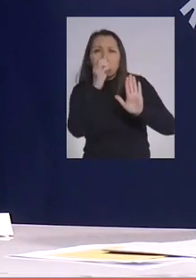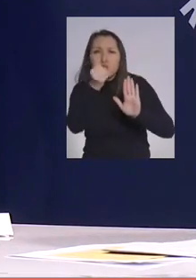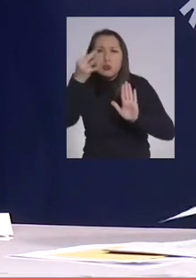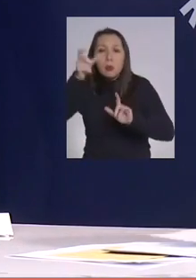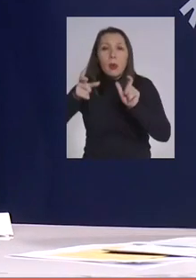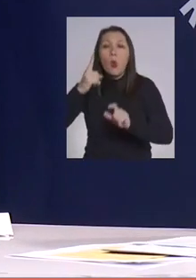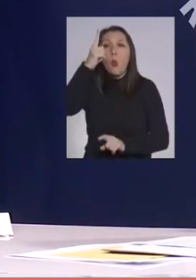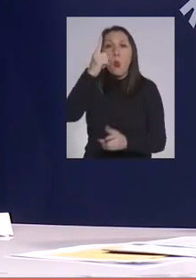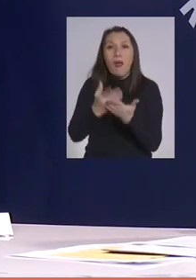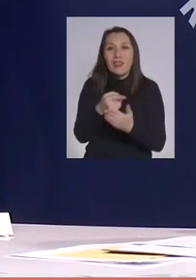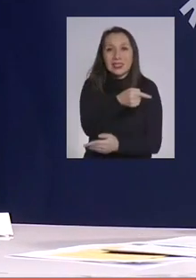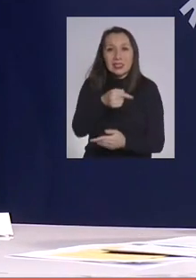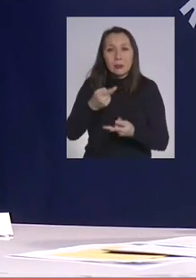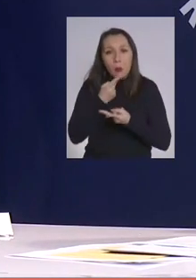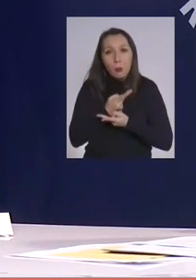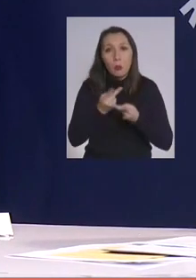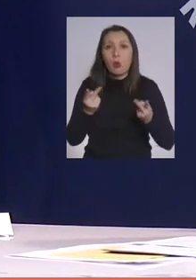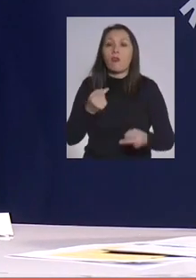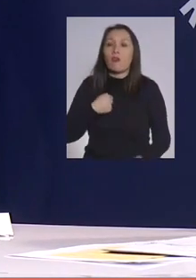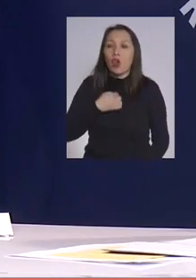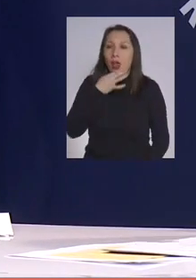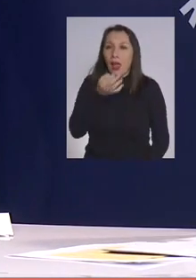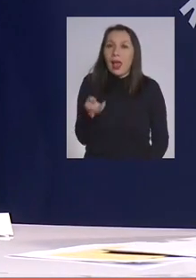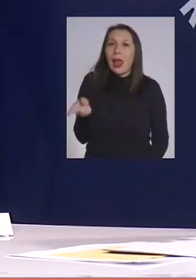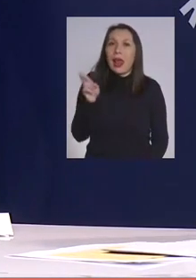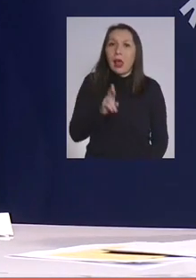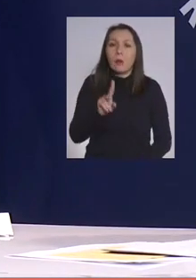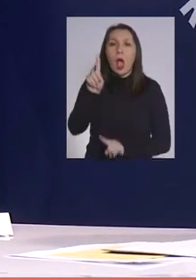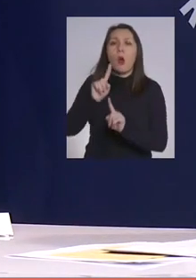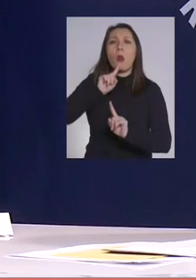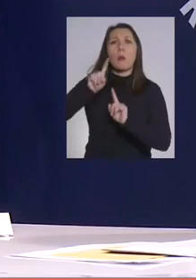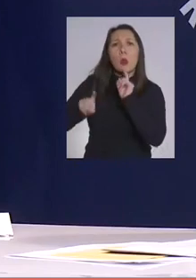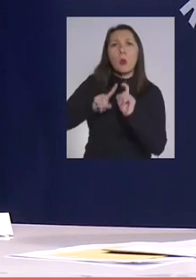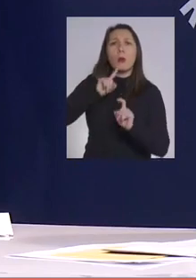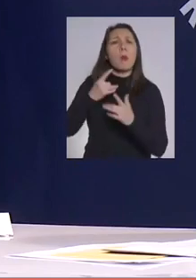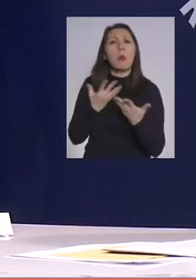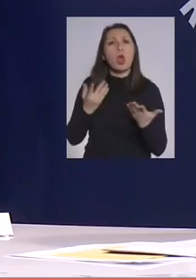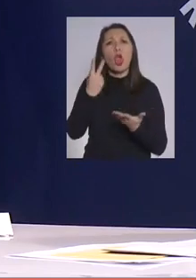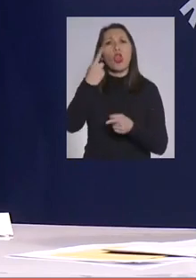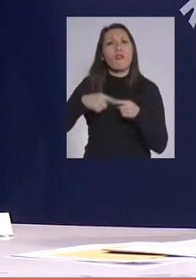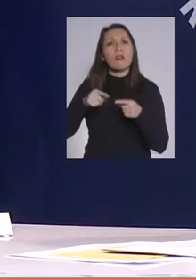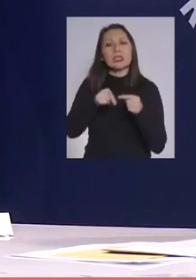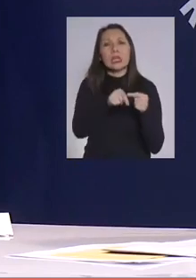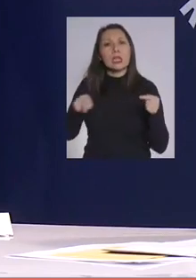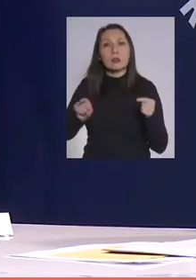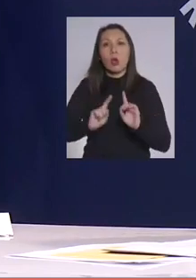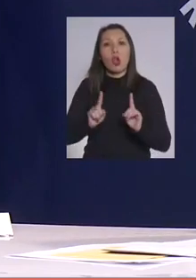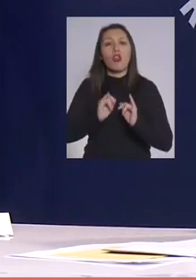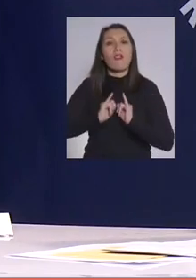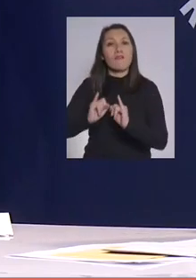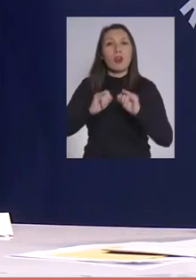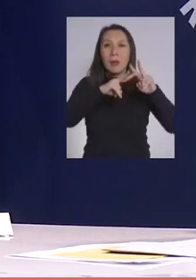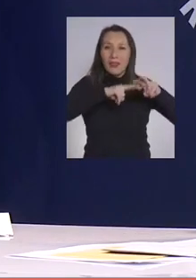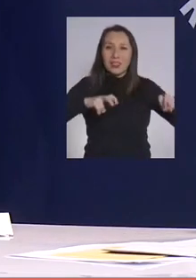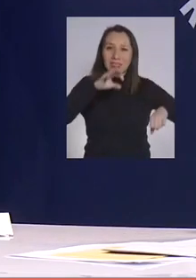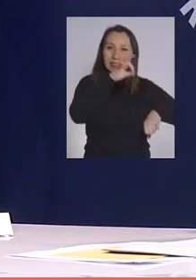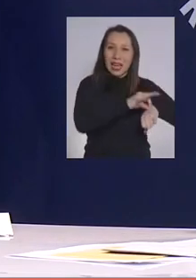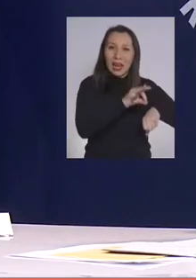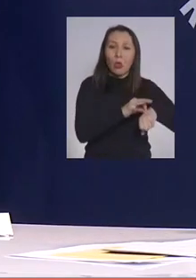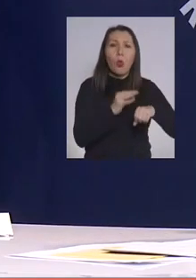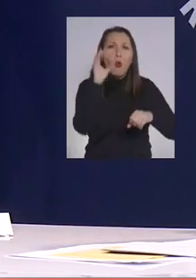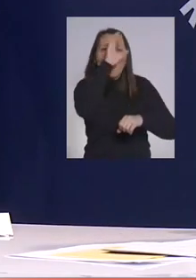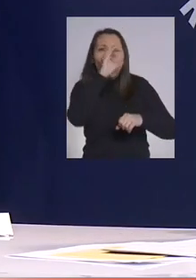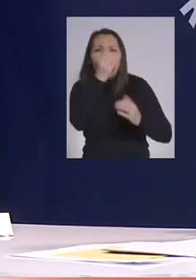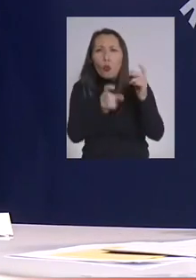publica una vez a la semana y yo solo quiero reiterar porque nos han consultado porque no se publican dos veces por semana los datos de pyme logía de de